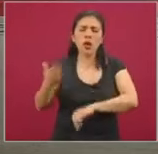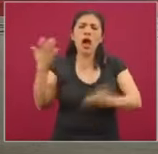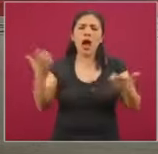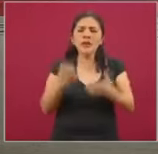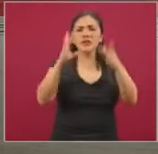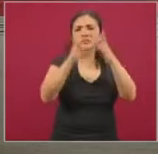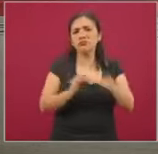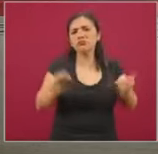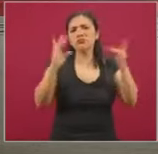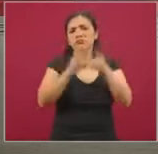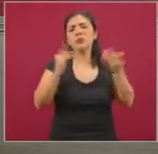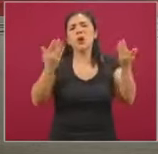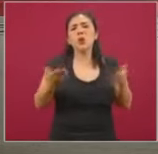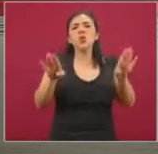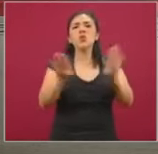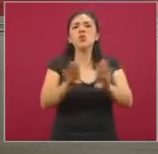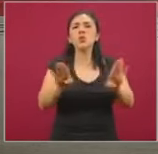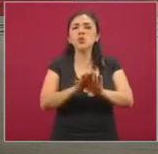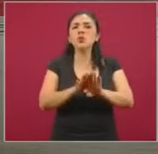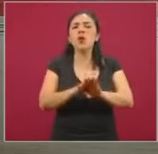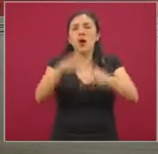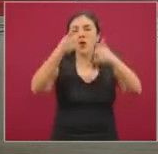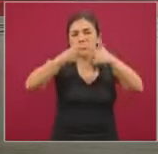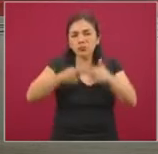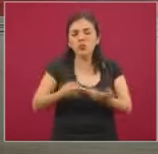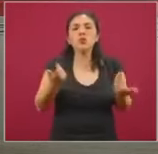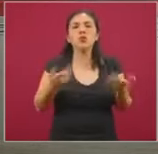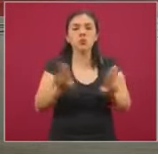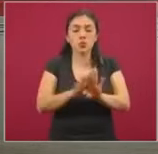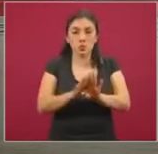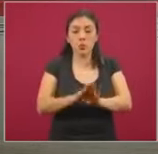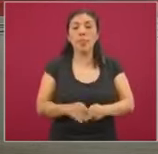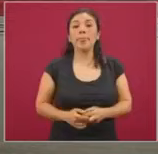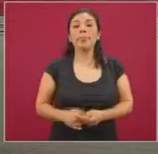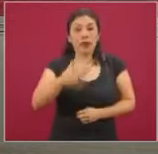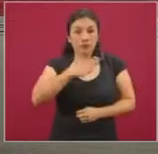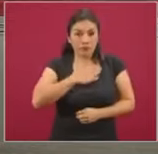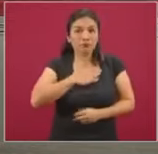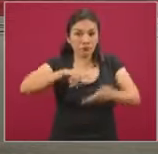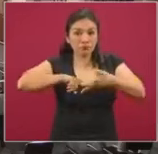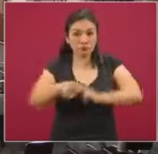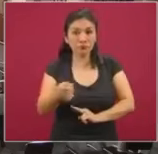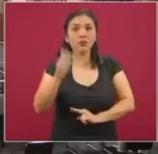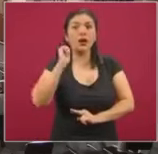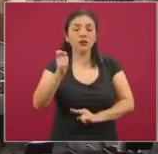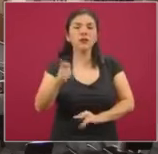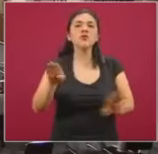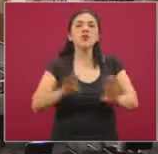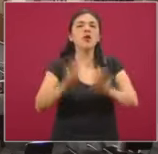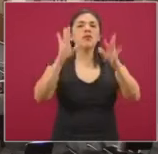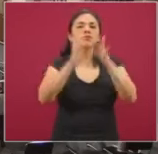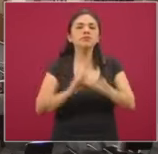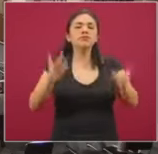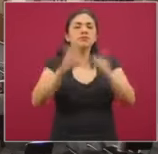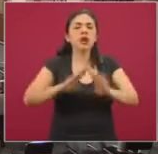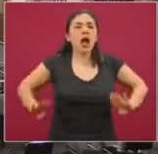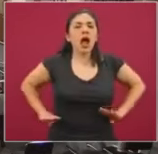cómo se llevan a cabo este tipo de estimaciones. Su servidor iniciará con la actualización del